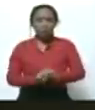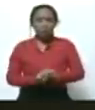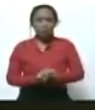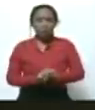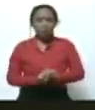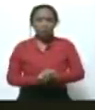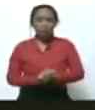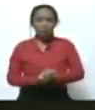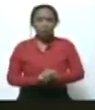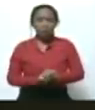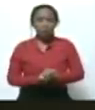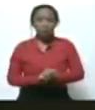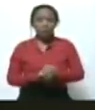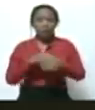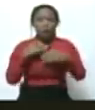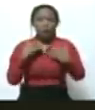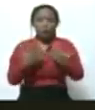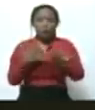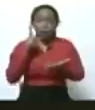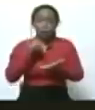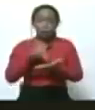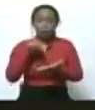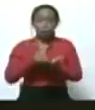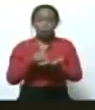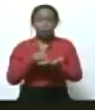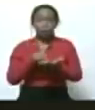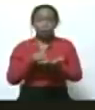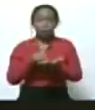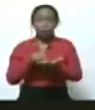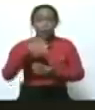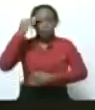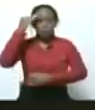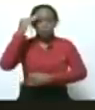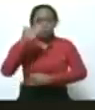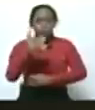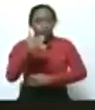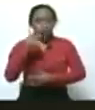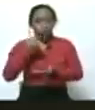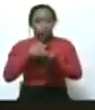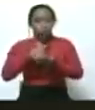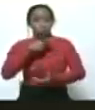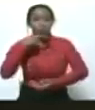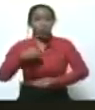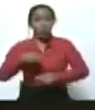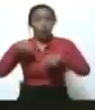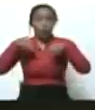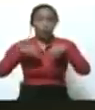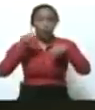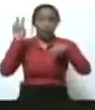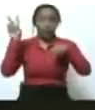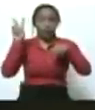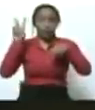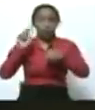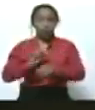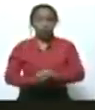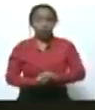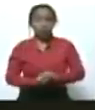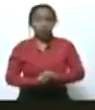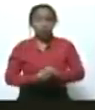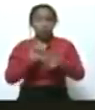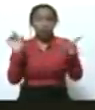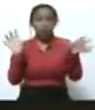de la presencia de soldados o militares rusos en Venezuela. Esto lo